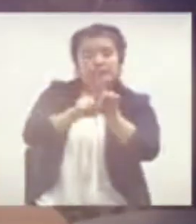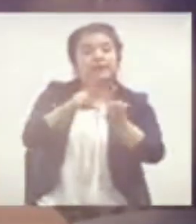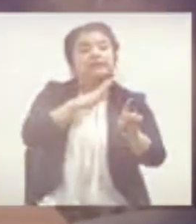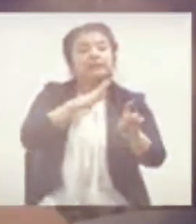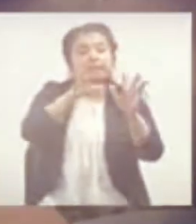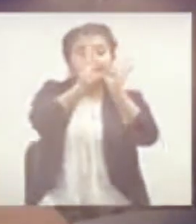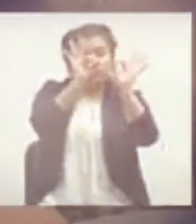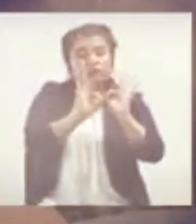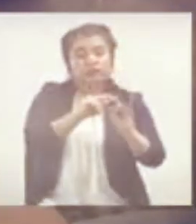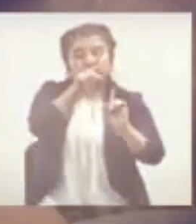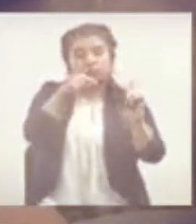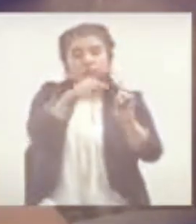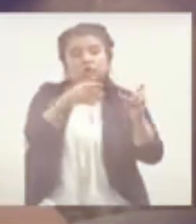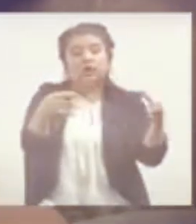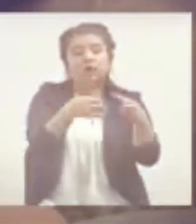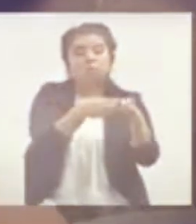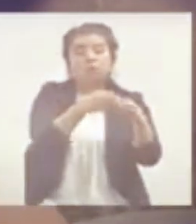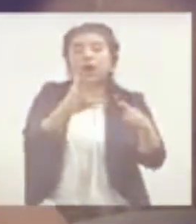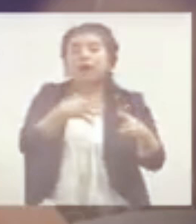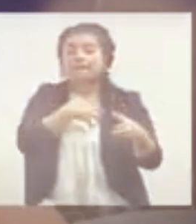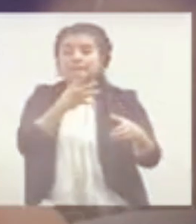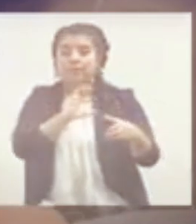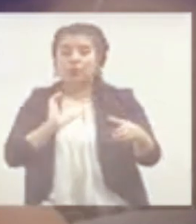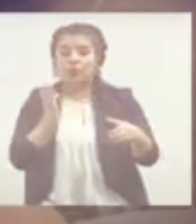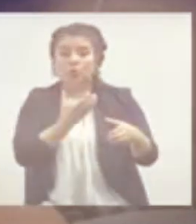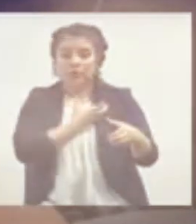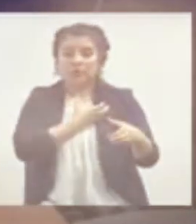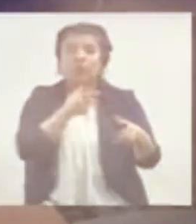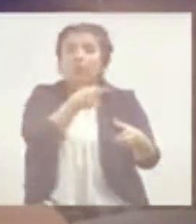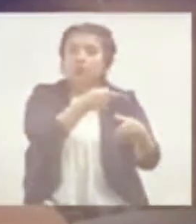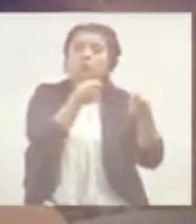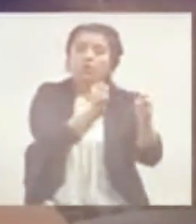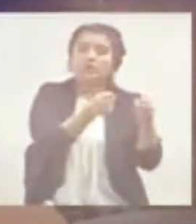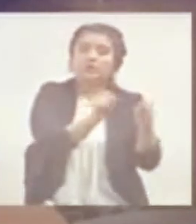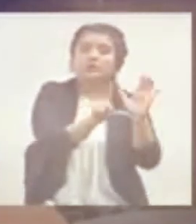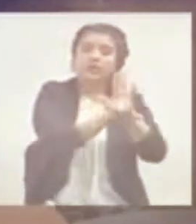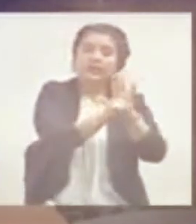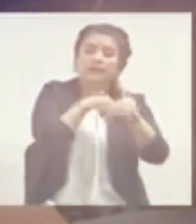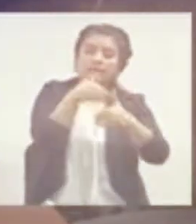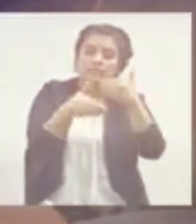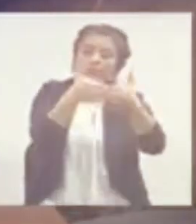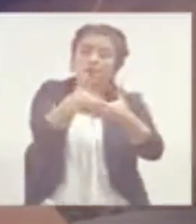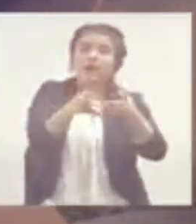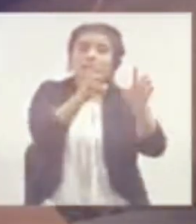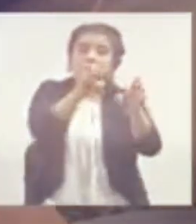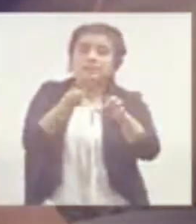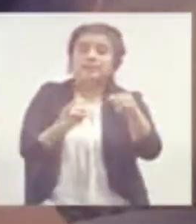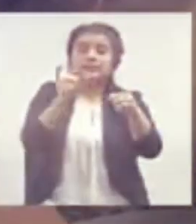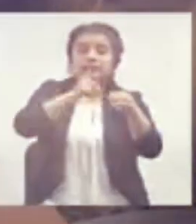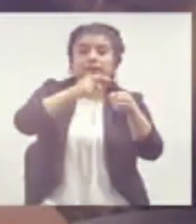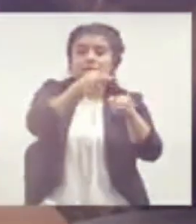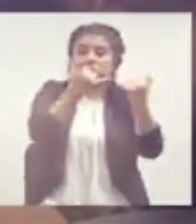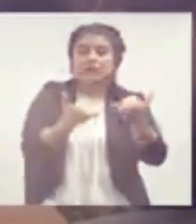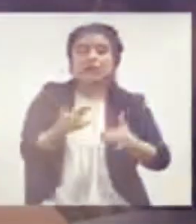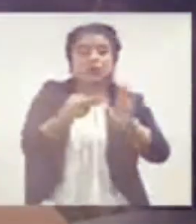se indica es porque el propio Congreso de la República en su oportunidad así lo legisló y consecuentemente los miembros que lo integran han sido nombrados